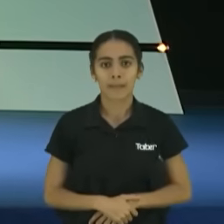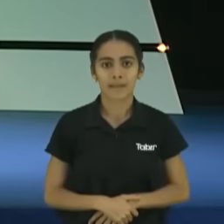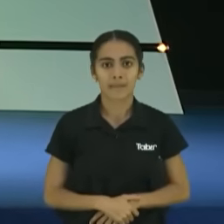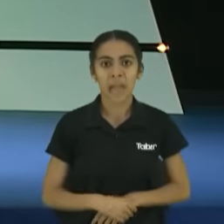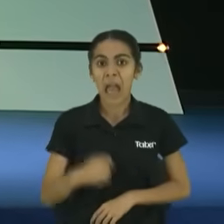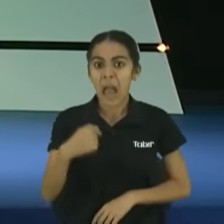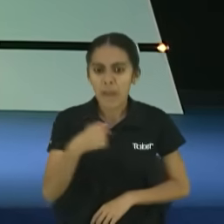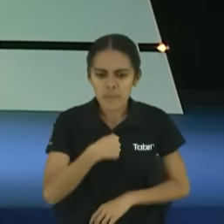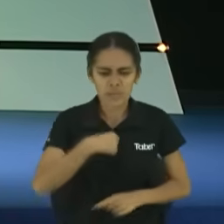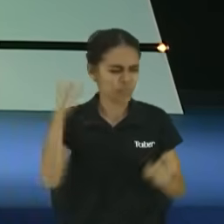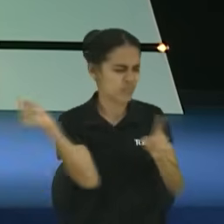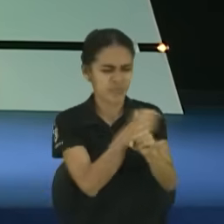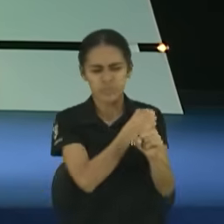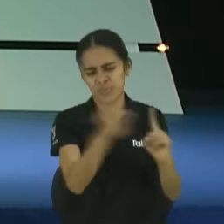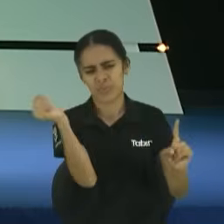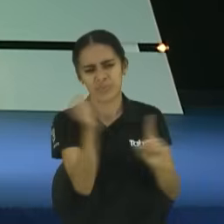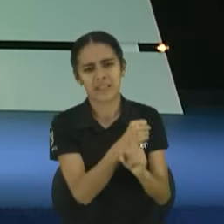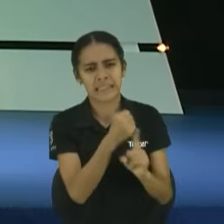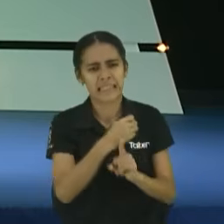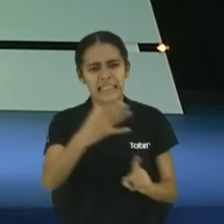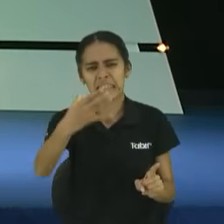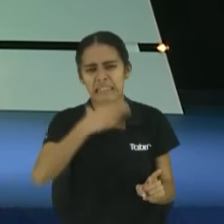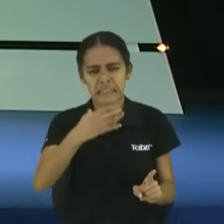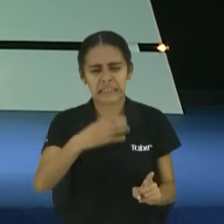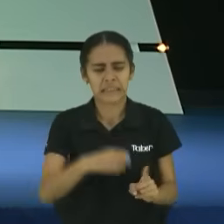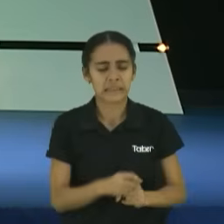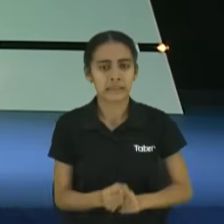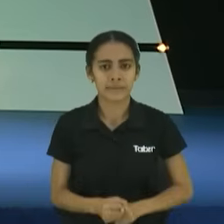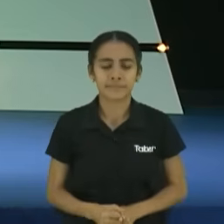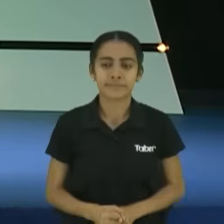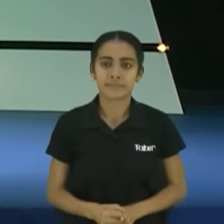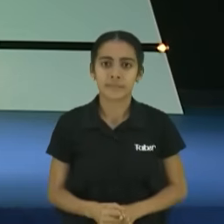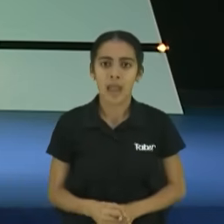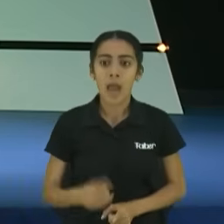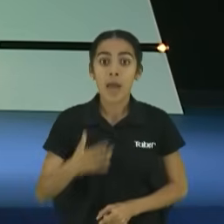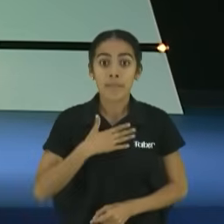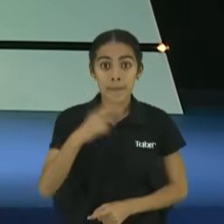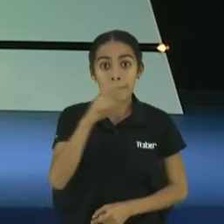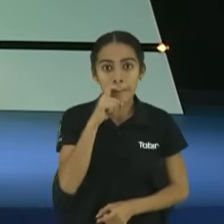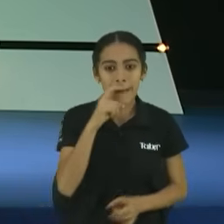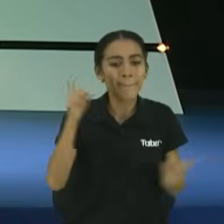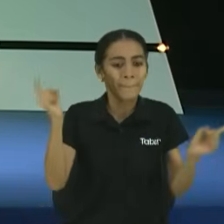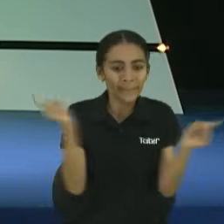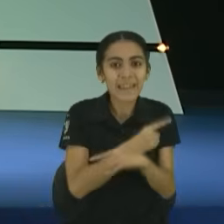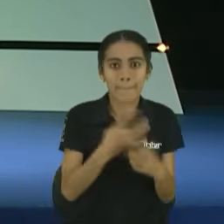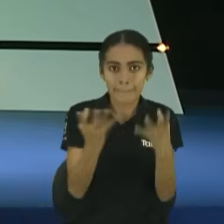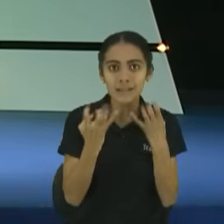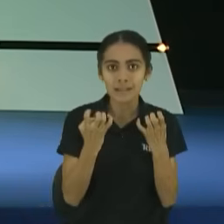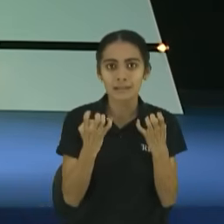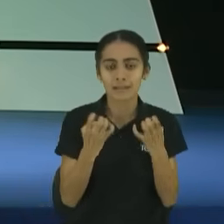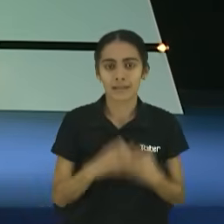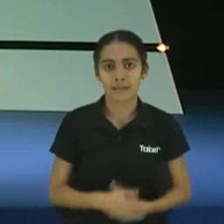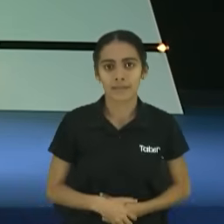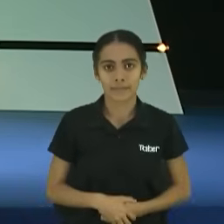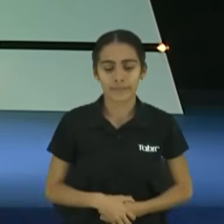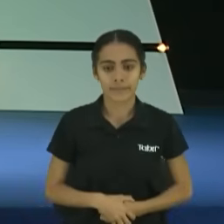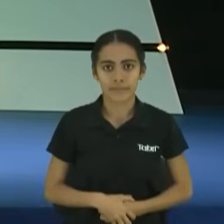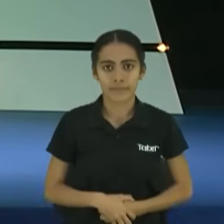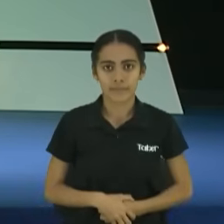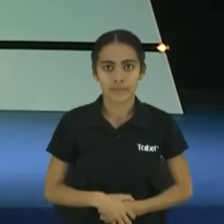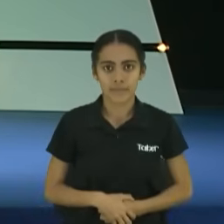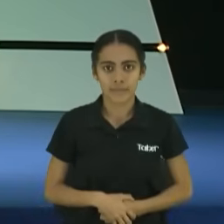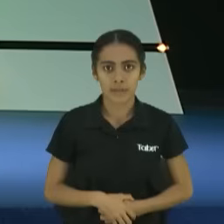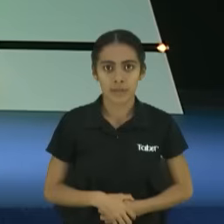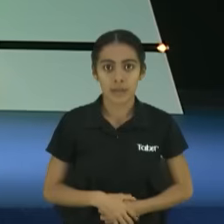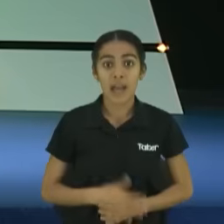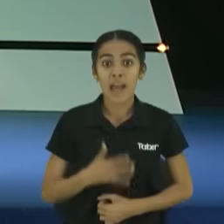A mí me daban, pero duro. Mi papá quería cambiarme. Oye, me quité la corbata. Mi